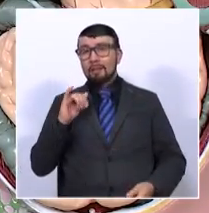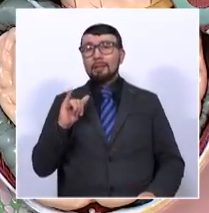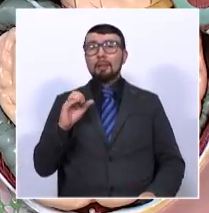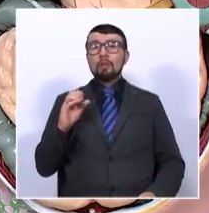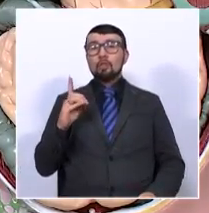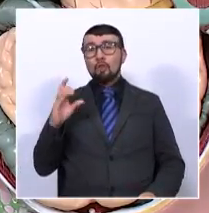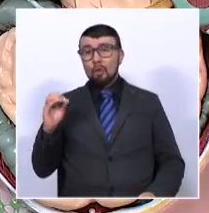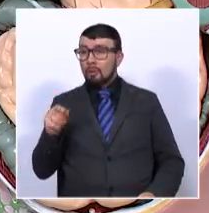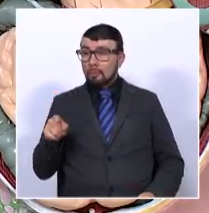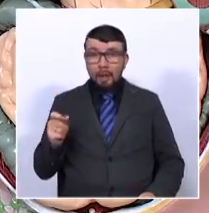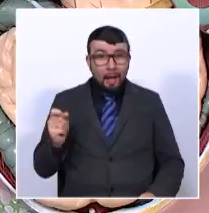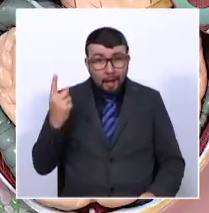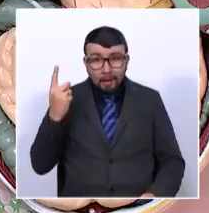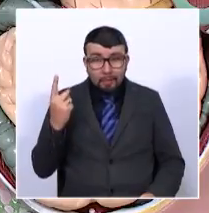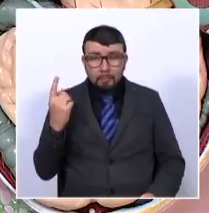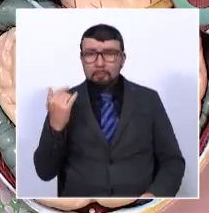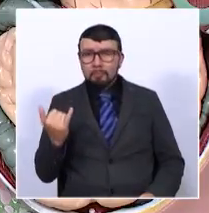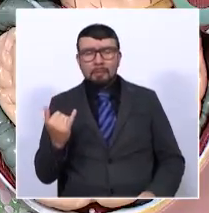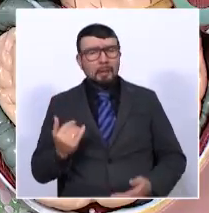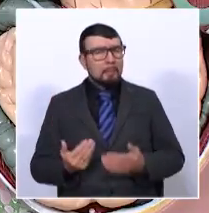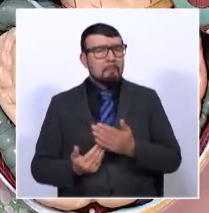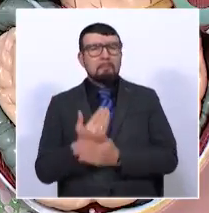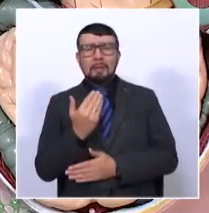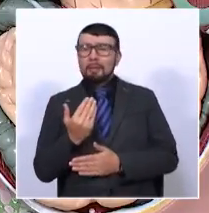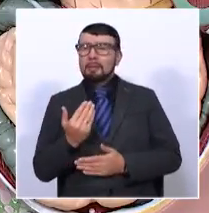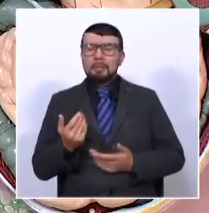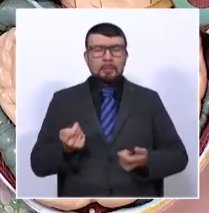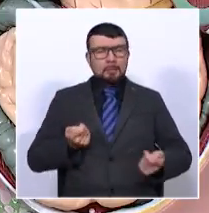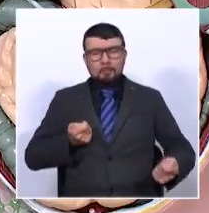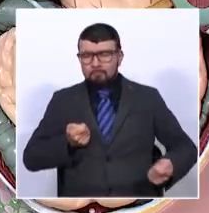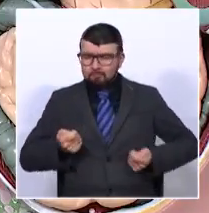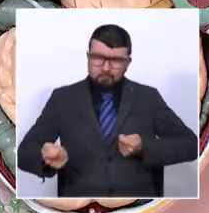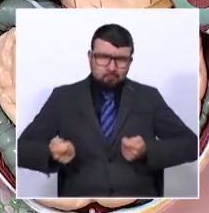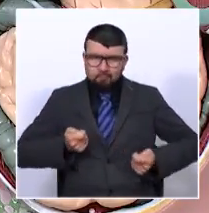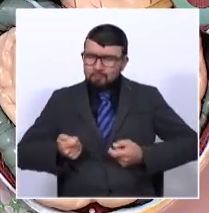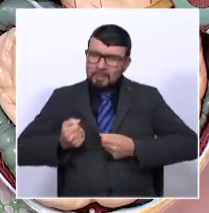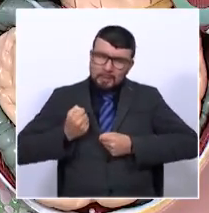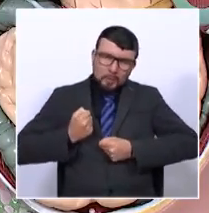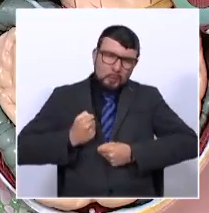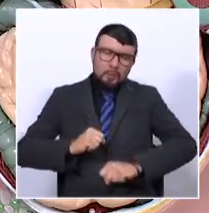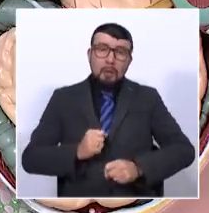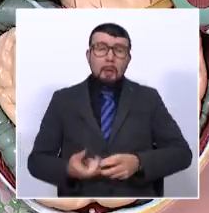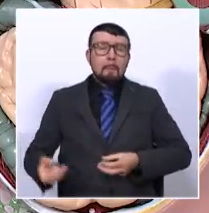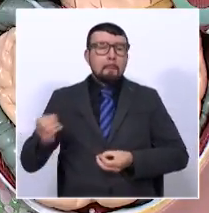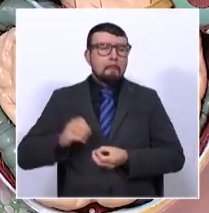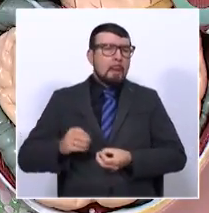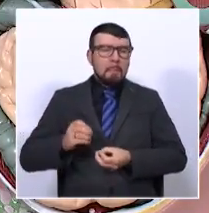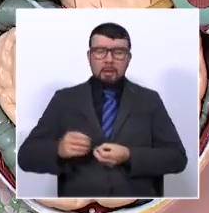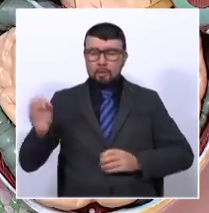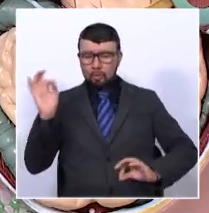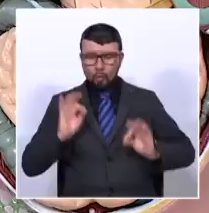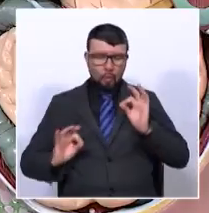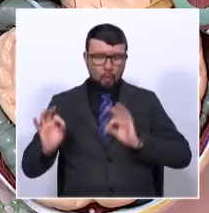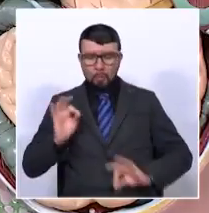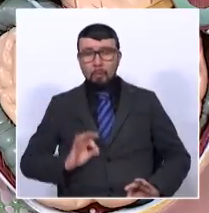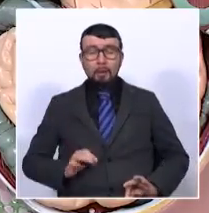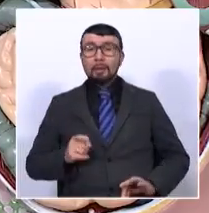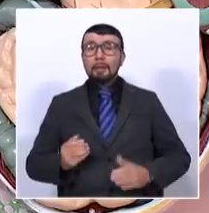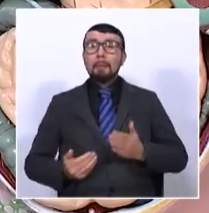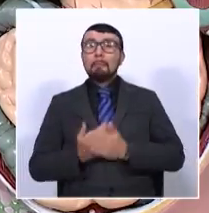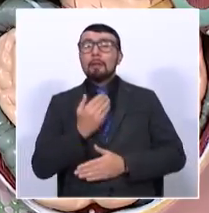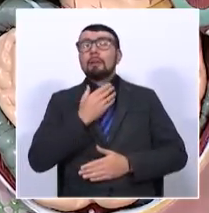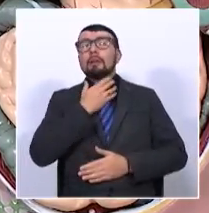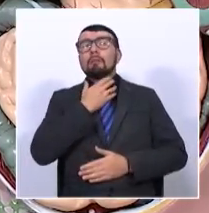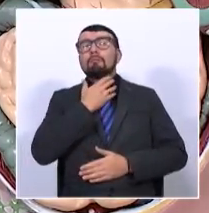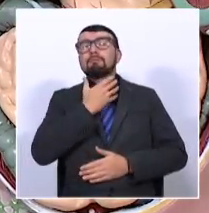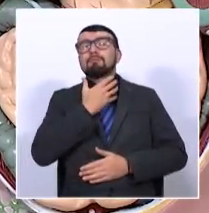ella empieza a tratar de compensar esto, entonces trata de producir más hormona y empieza a